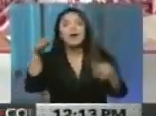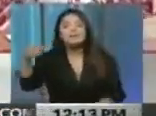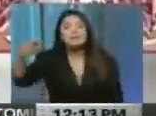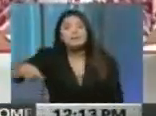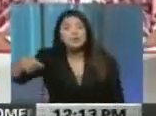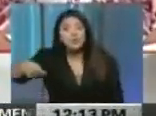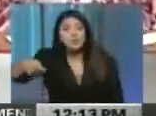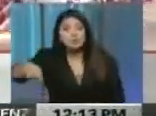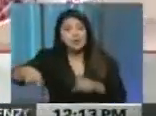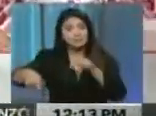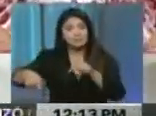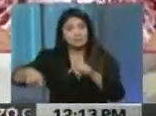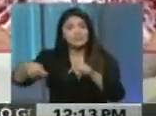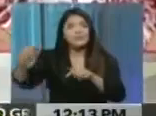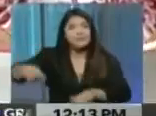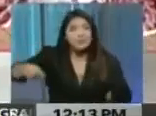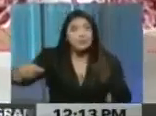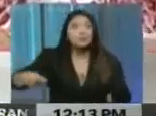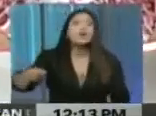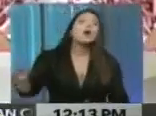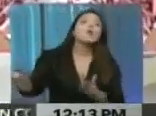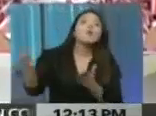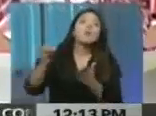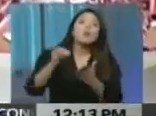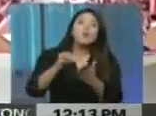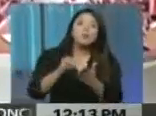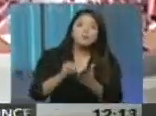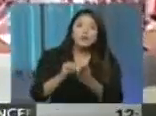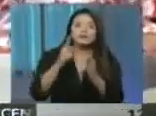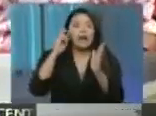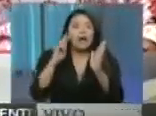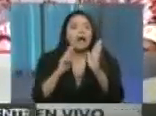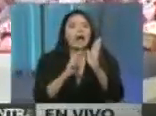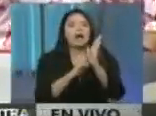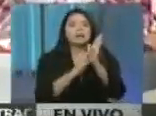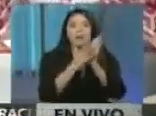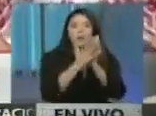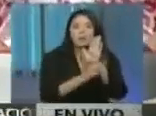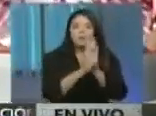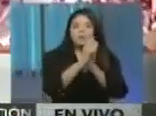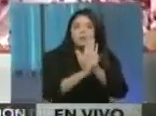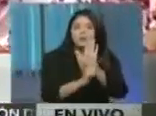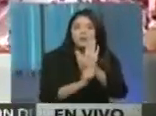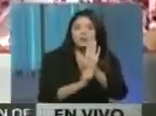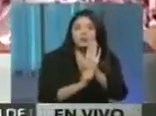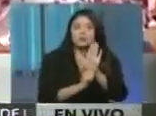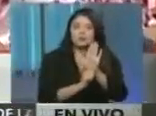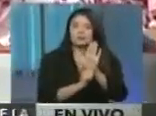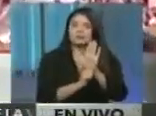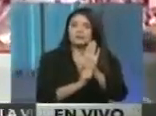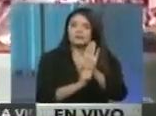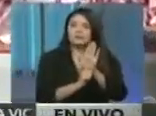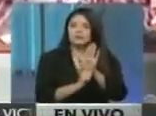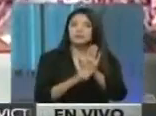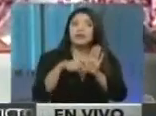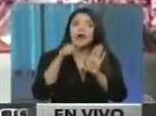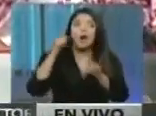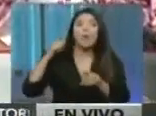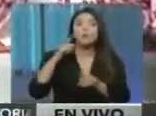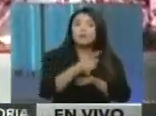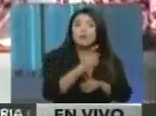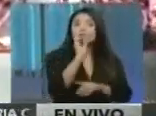de Justicia volvió al marco constitucional las pretensiones de la Asamblea